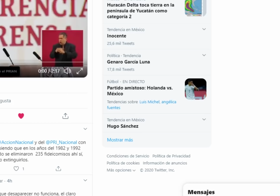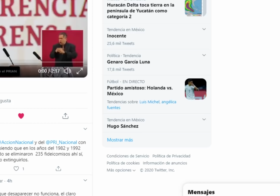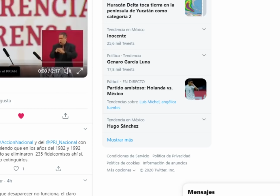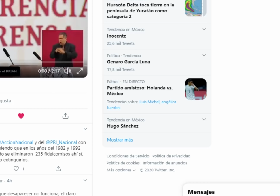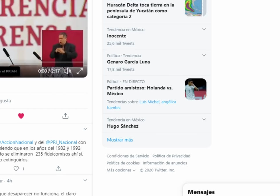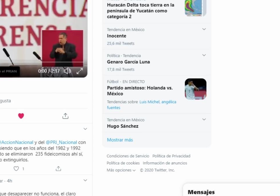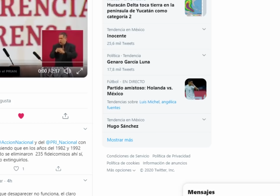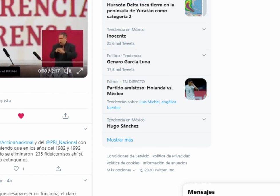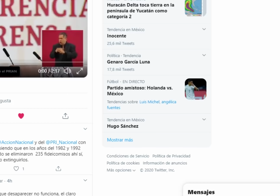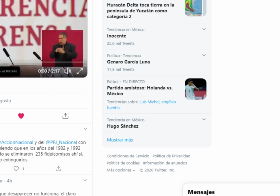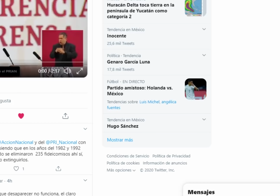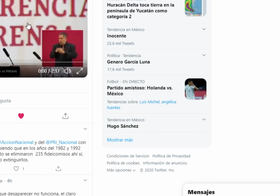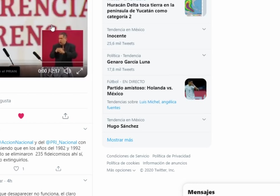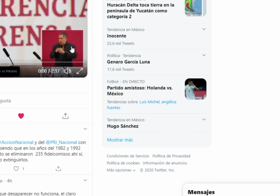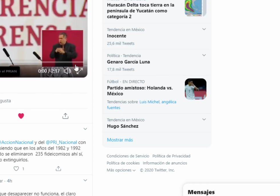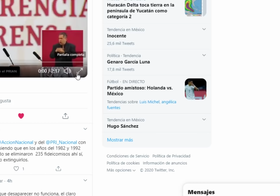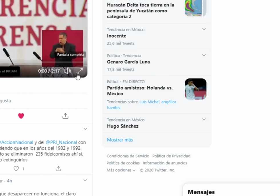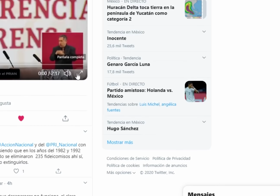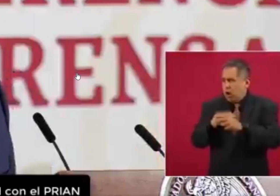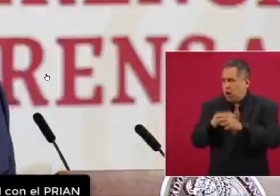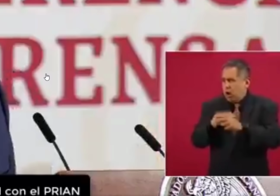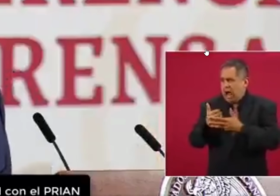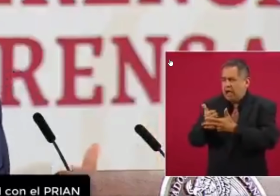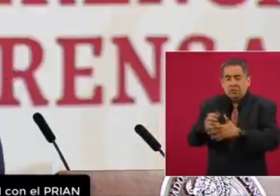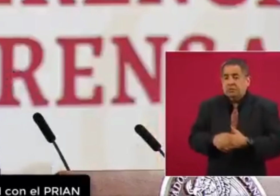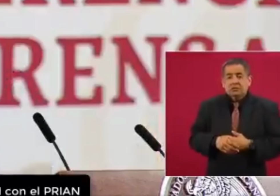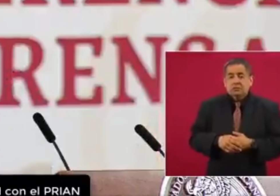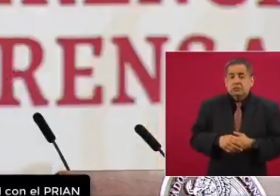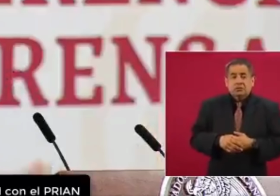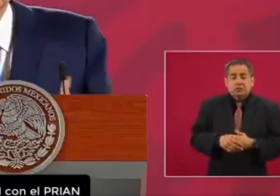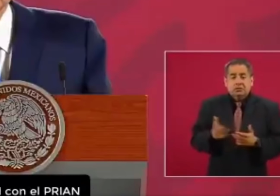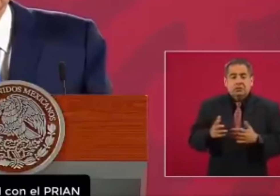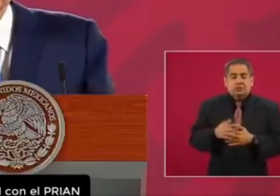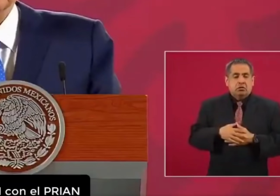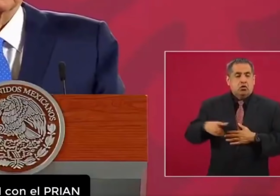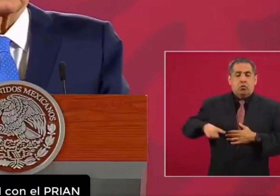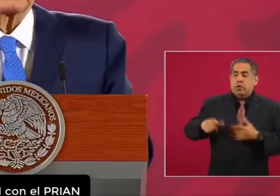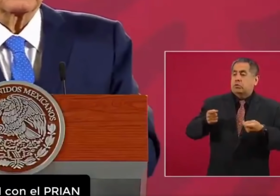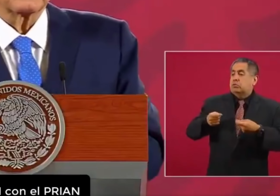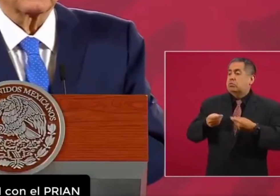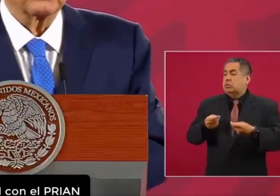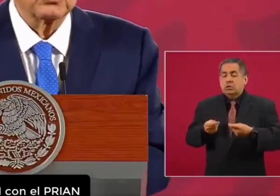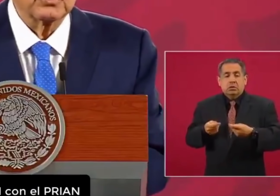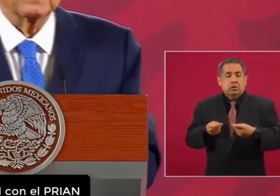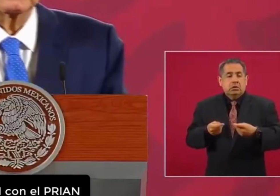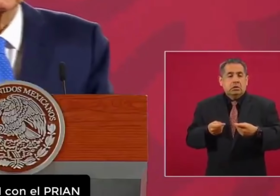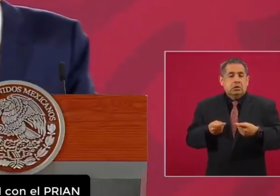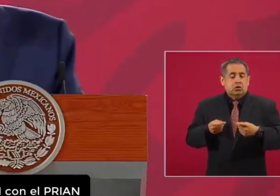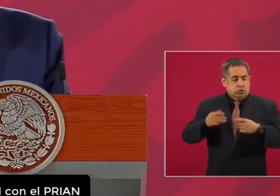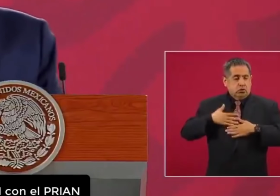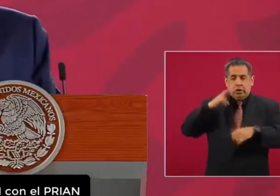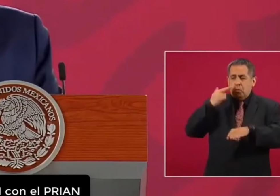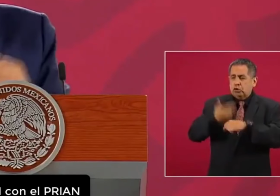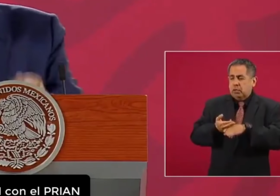sumamente importante para ellos tanto el gobierno hasta de funciones